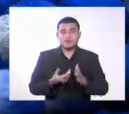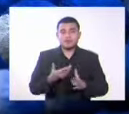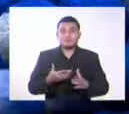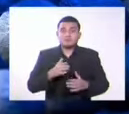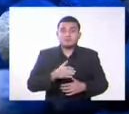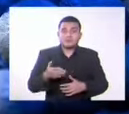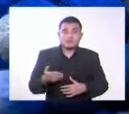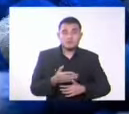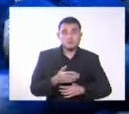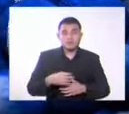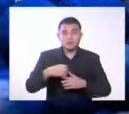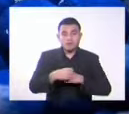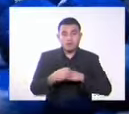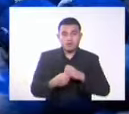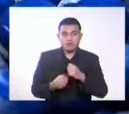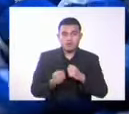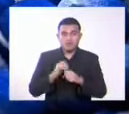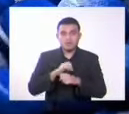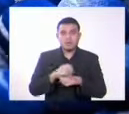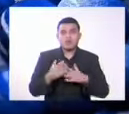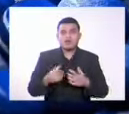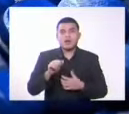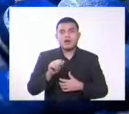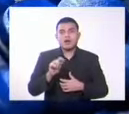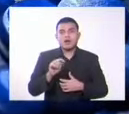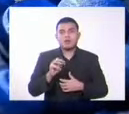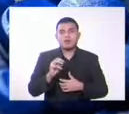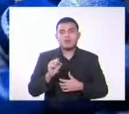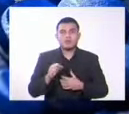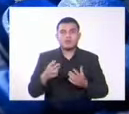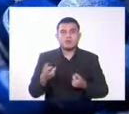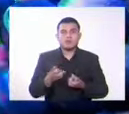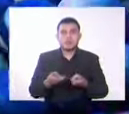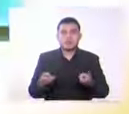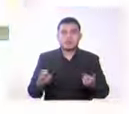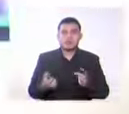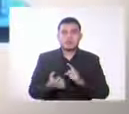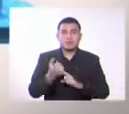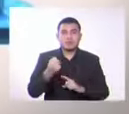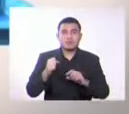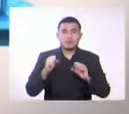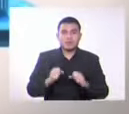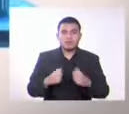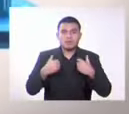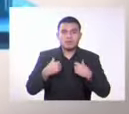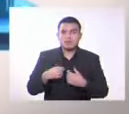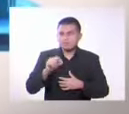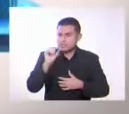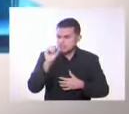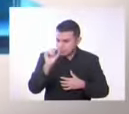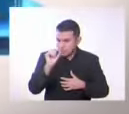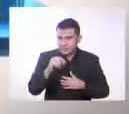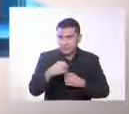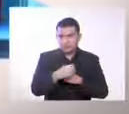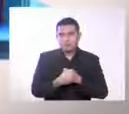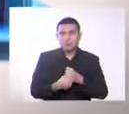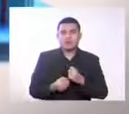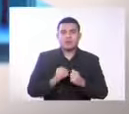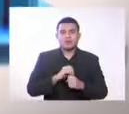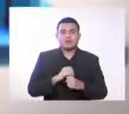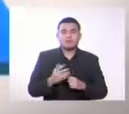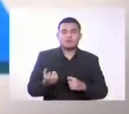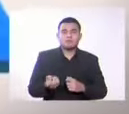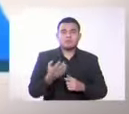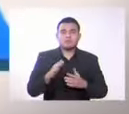manipulando las moléculas y los átomos del material, logrando que tengan el grosor de unas pocas moléculas. Así que las nuevas